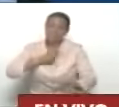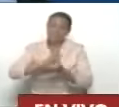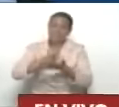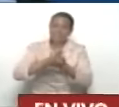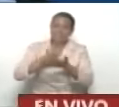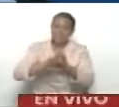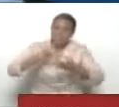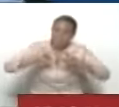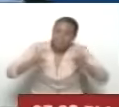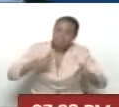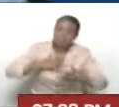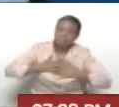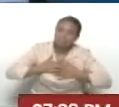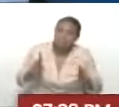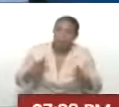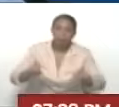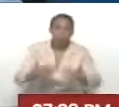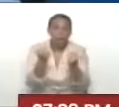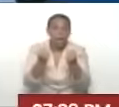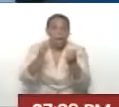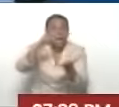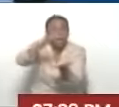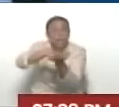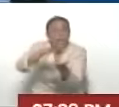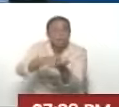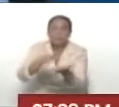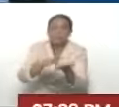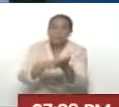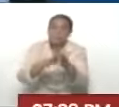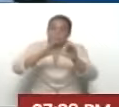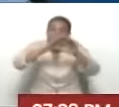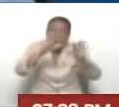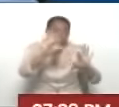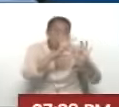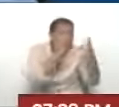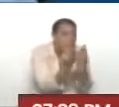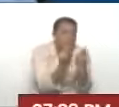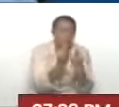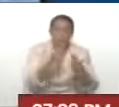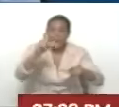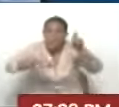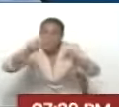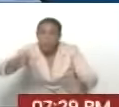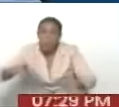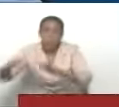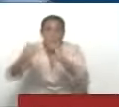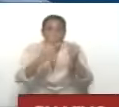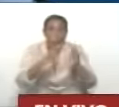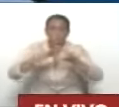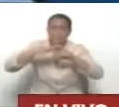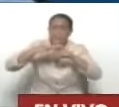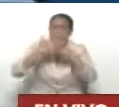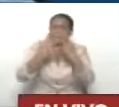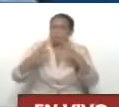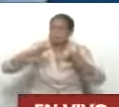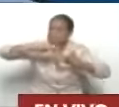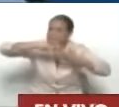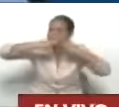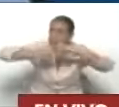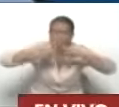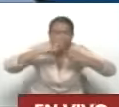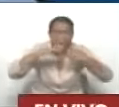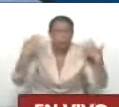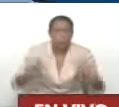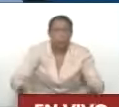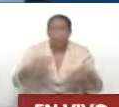social para destruir la estabilidad, la cohesión social del país y llevarnos a una situación de caos,